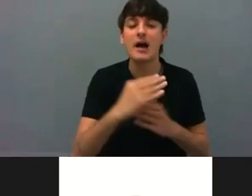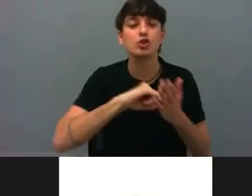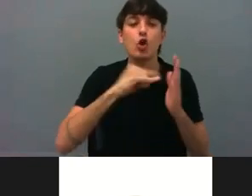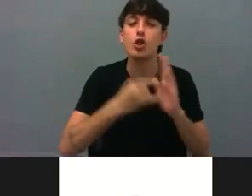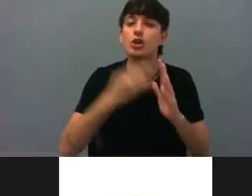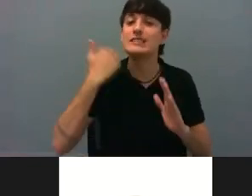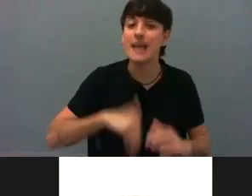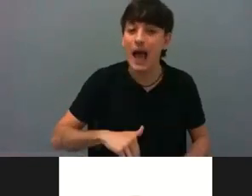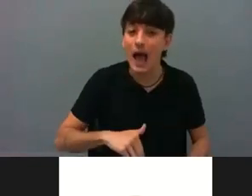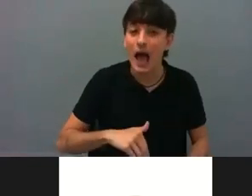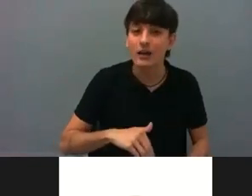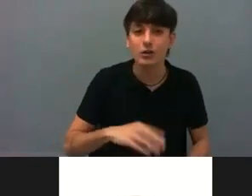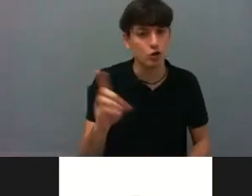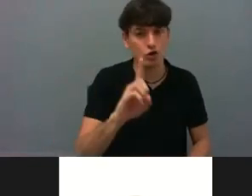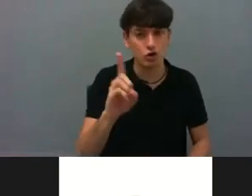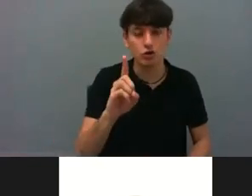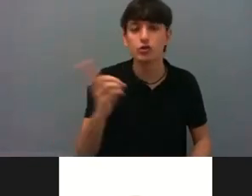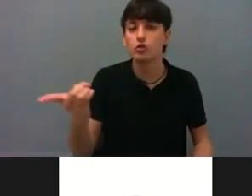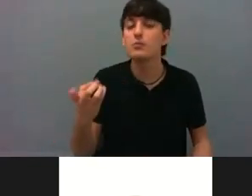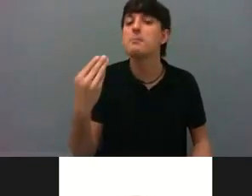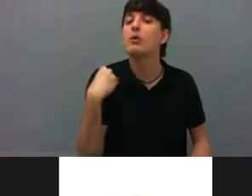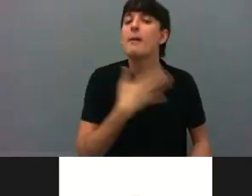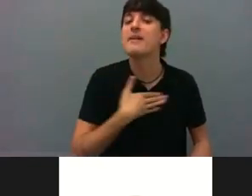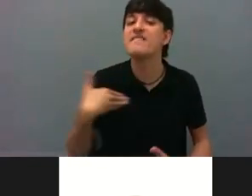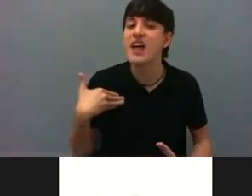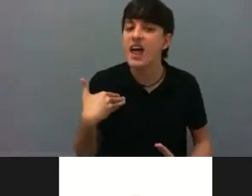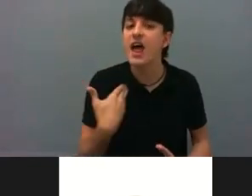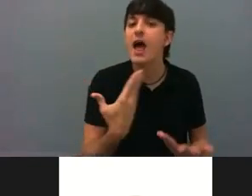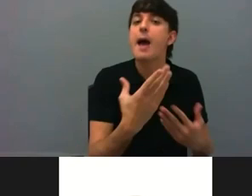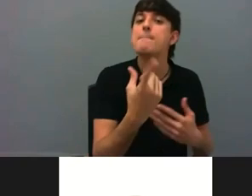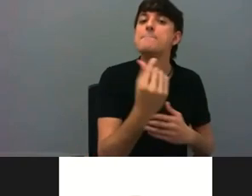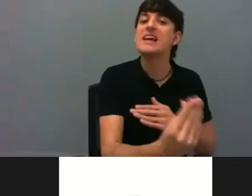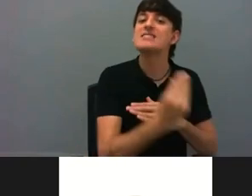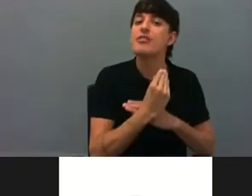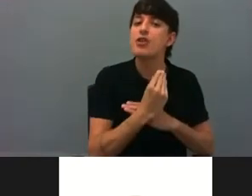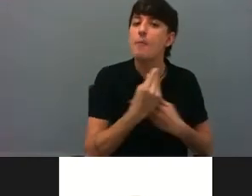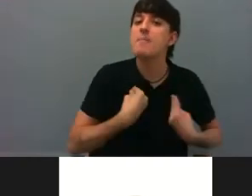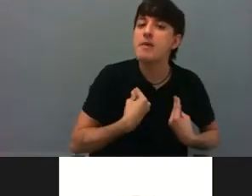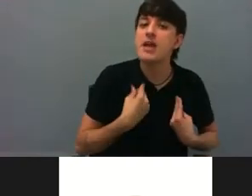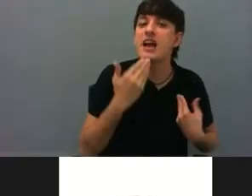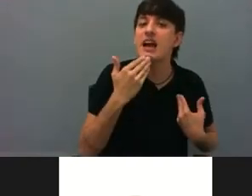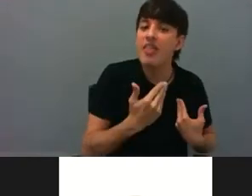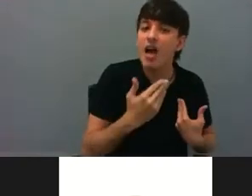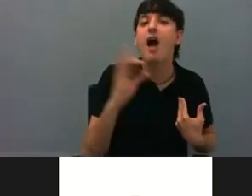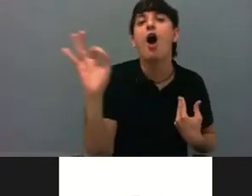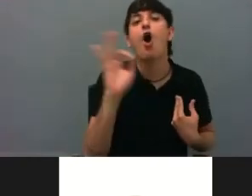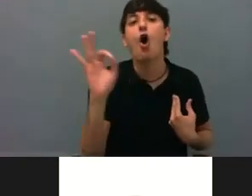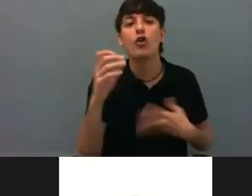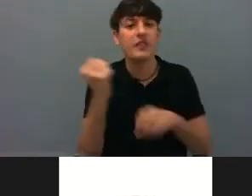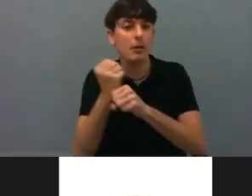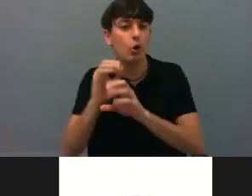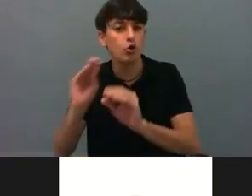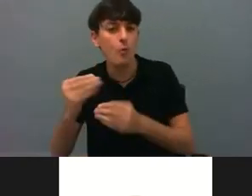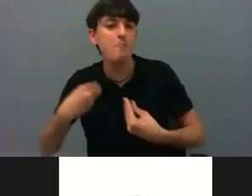quieres? ¿Vivir de una prestación o vivir de tu trabajo? Yo diría claramente, yo quiero lo que he aprendido en mi familia.